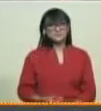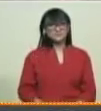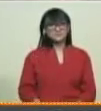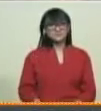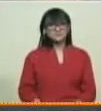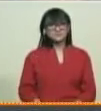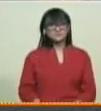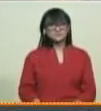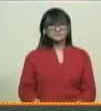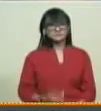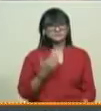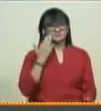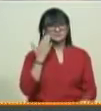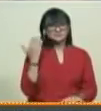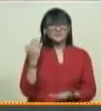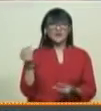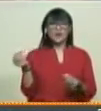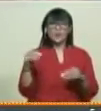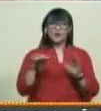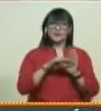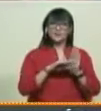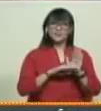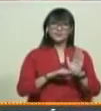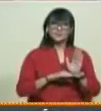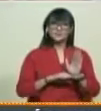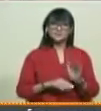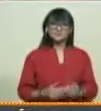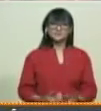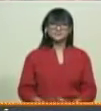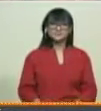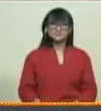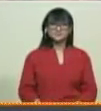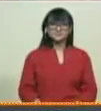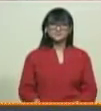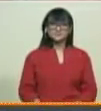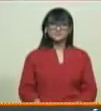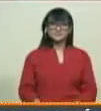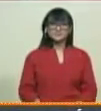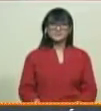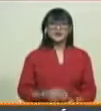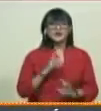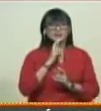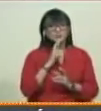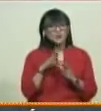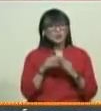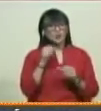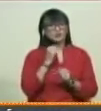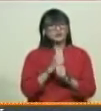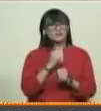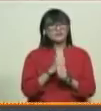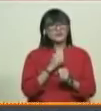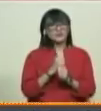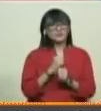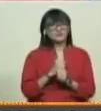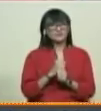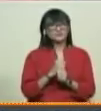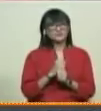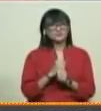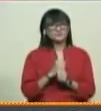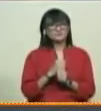Aquí están pues los acuerdos. El resultado de todo el trabajo